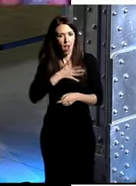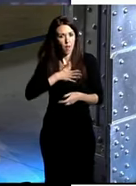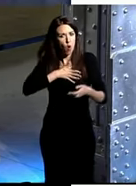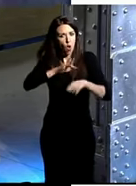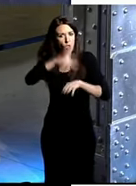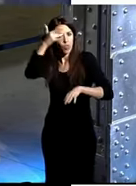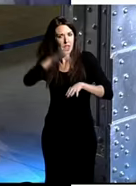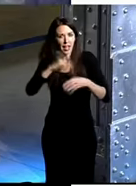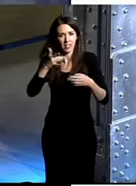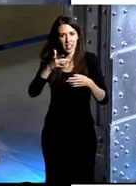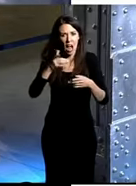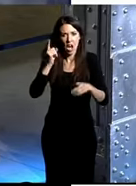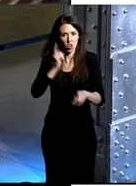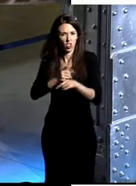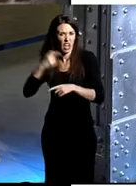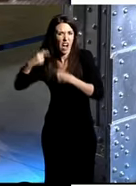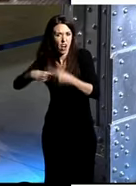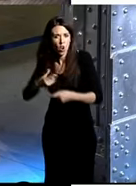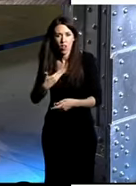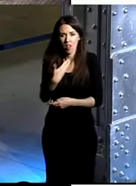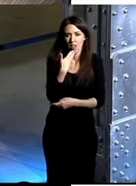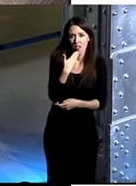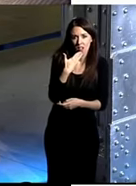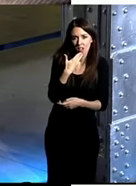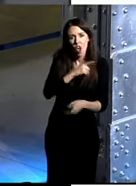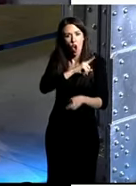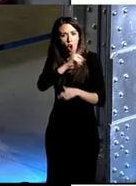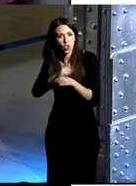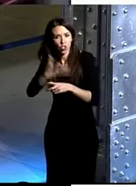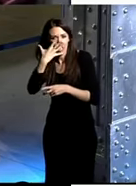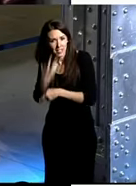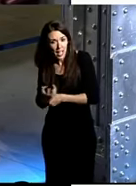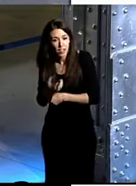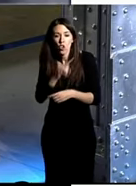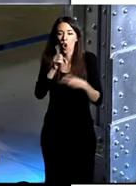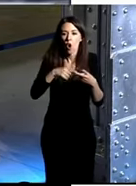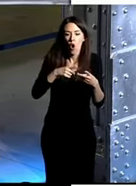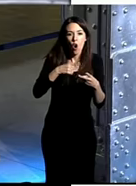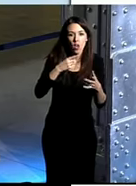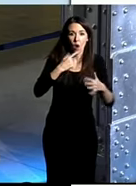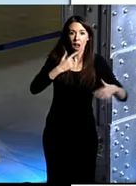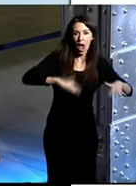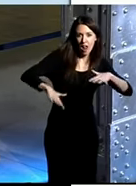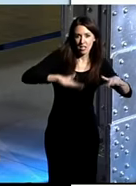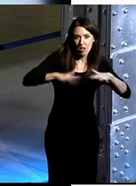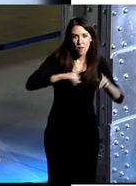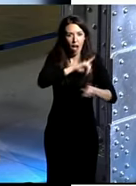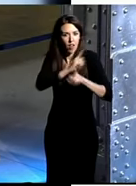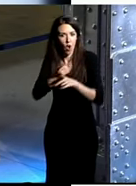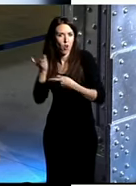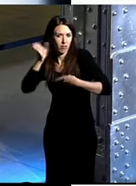lo digital versus lo analógico, de lo lúdico versus lo serio, de lo animado versus